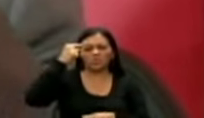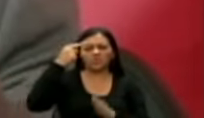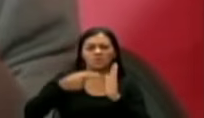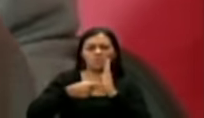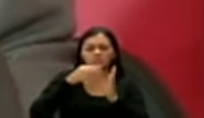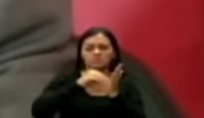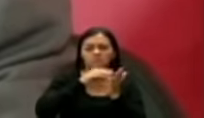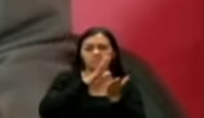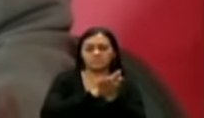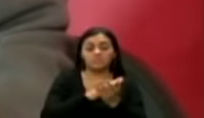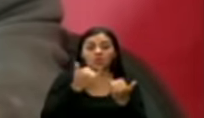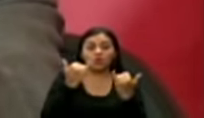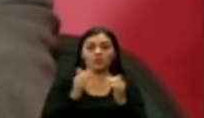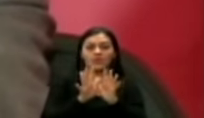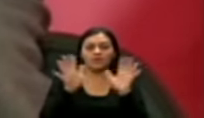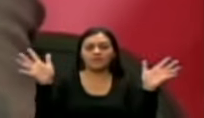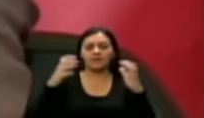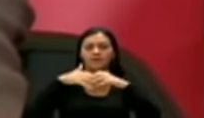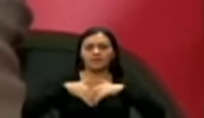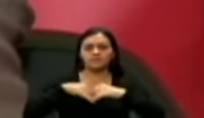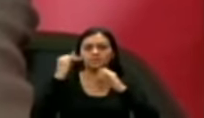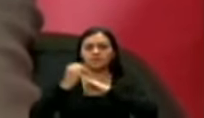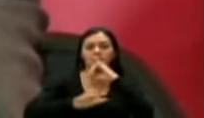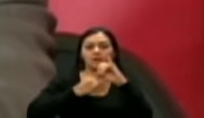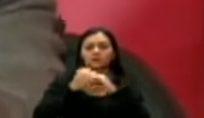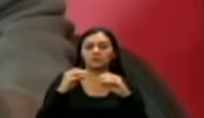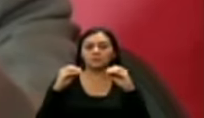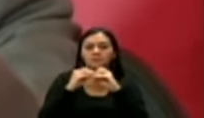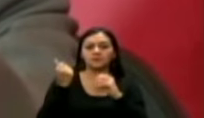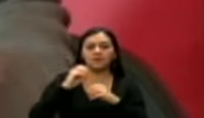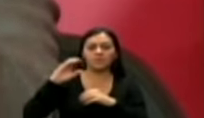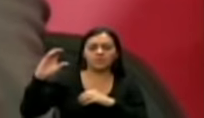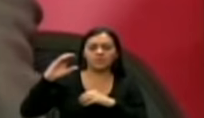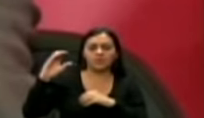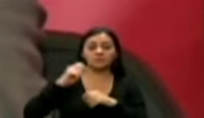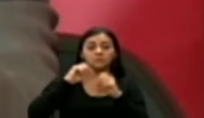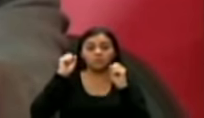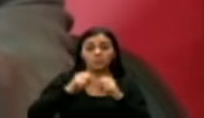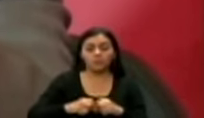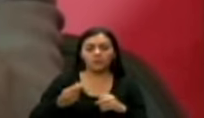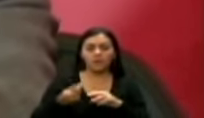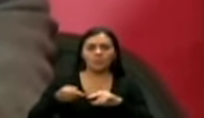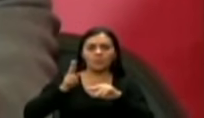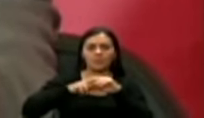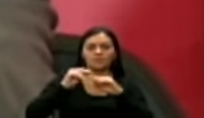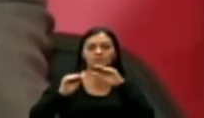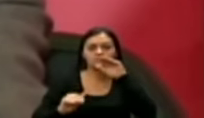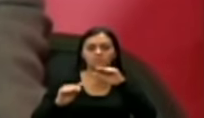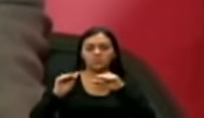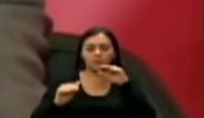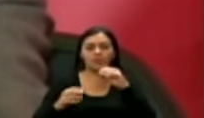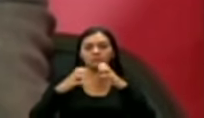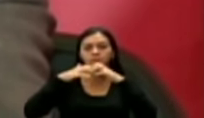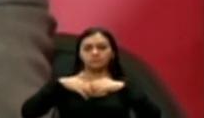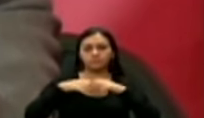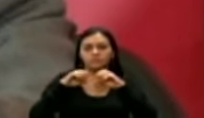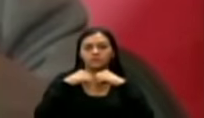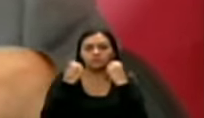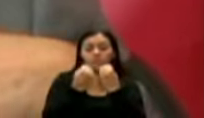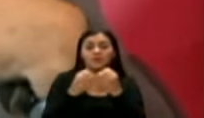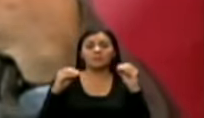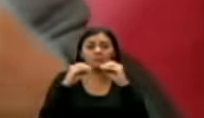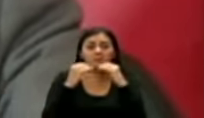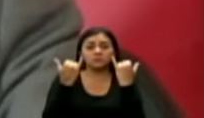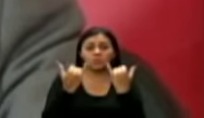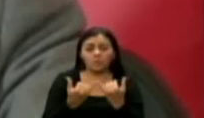en un marco general de crisis internacional del capitalismo, de aumento de la desigualdad, aumento de la miseria, de exclusión social. Por lo tanto,